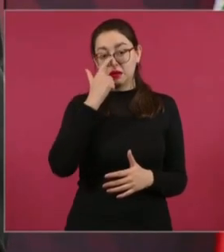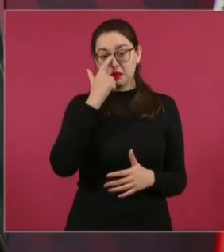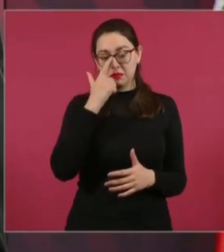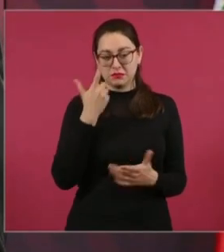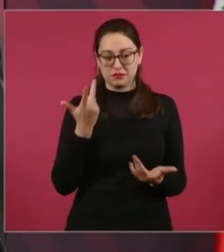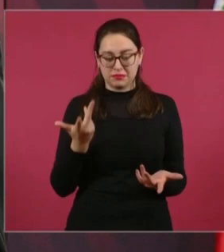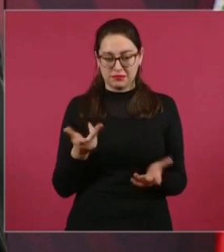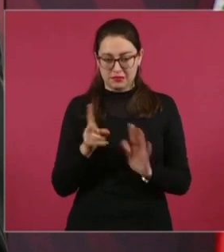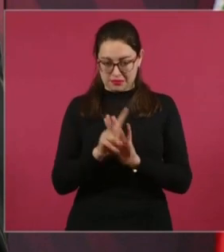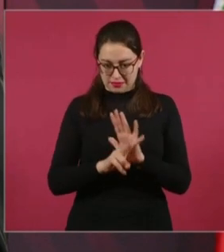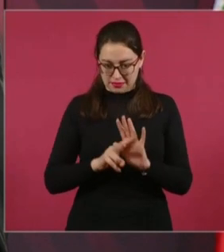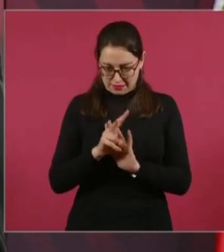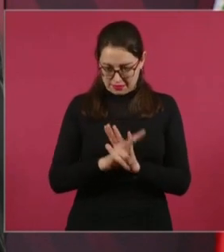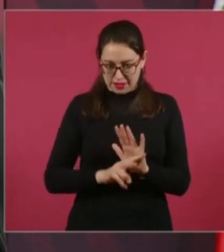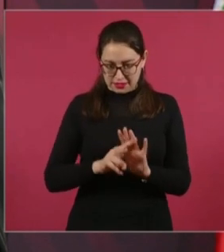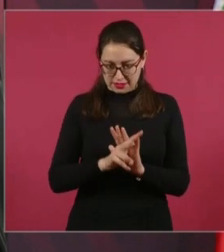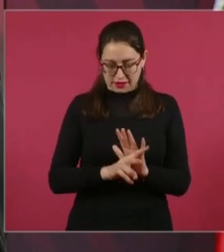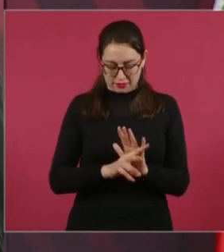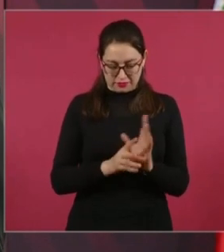uno un video